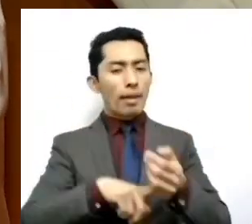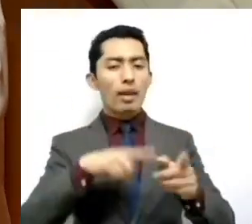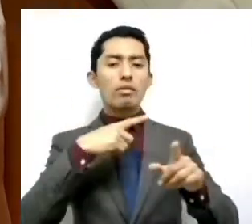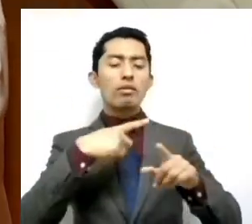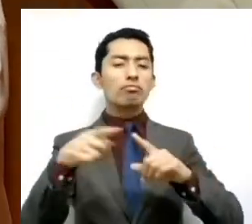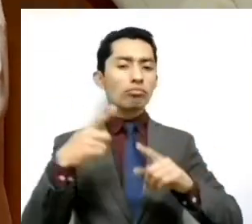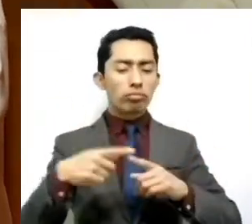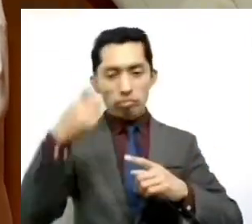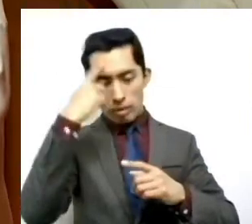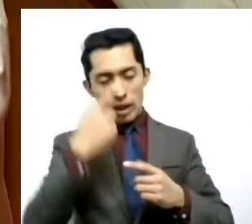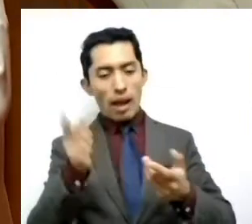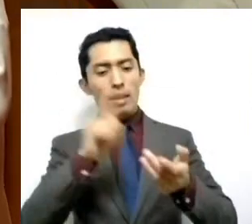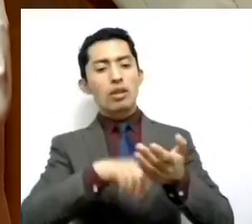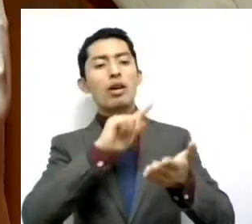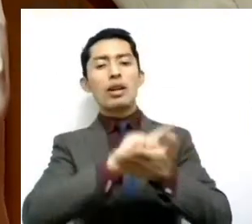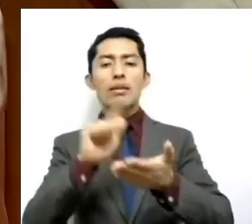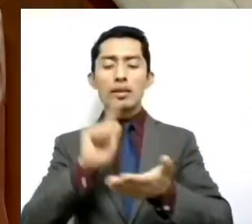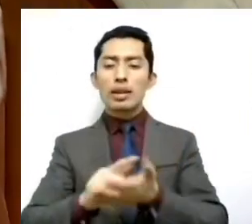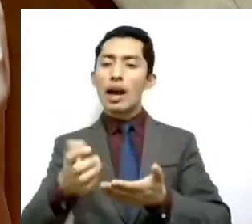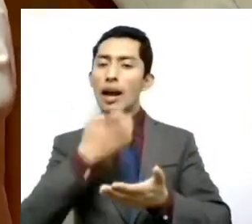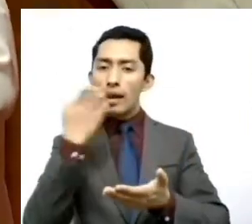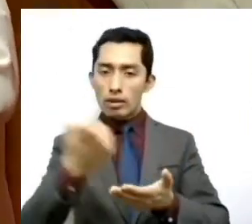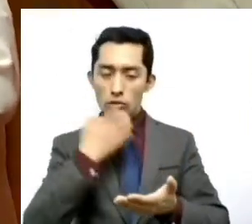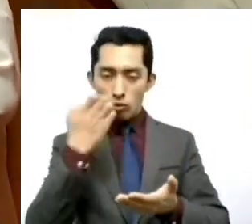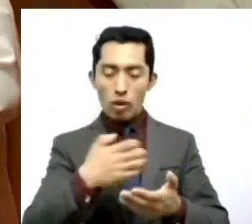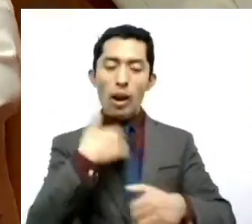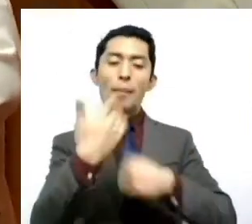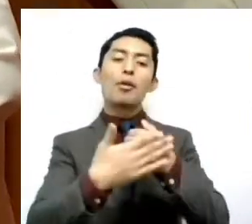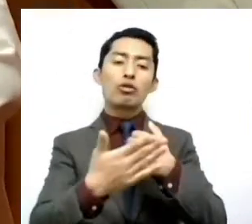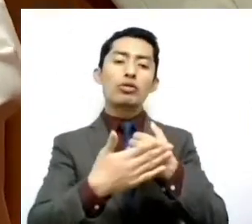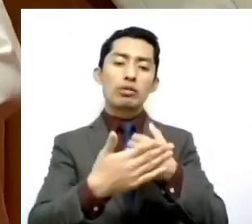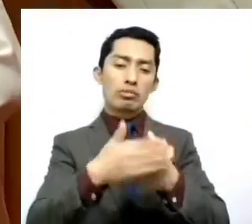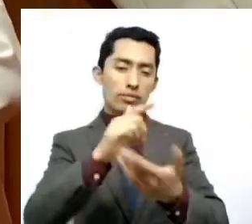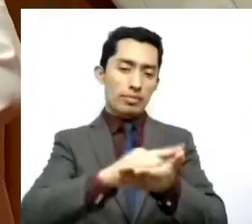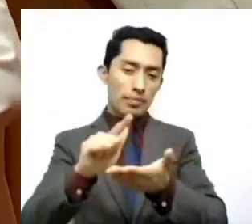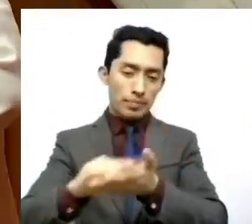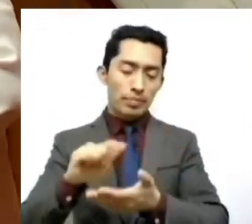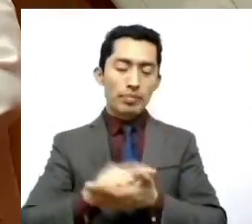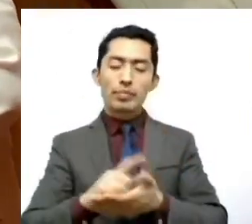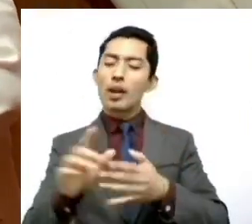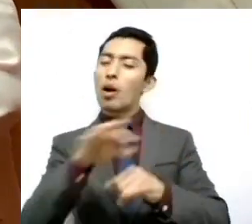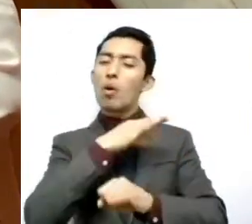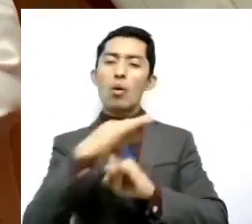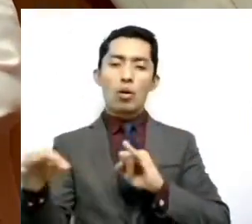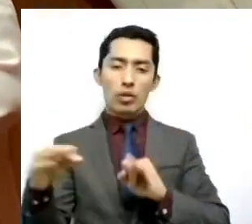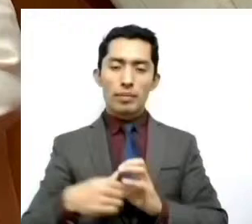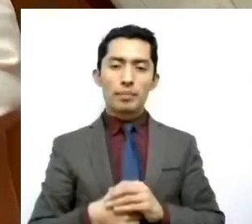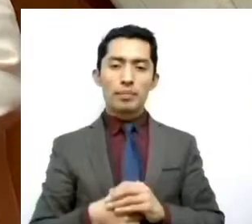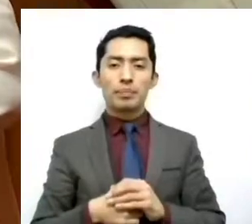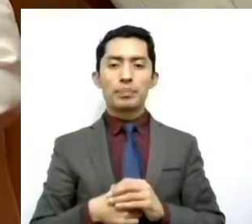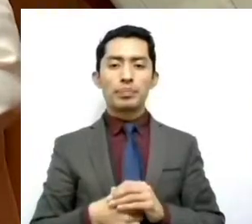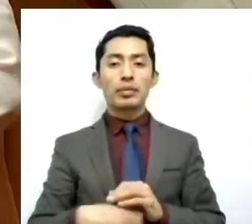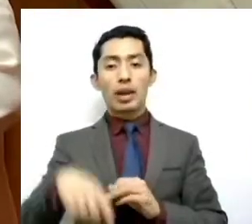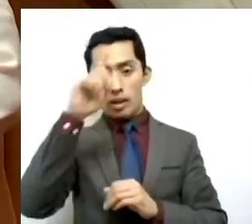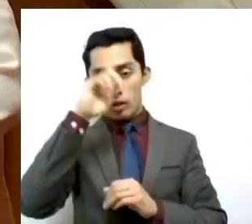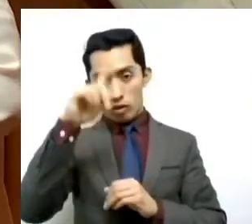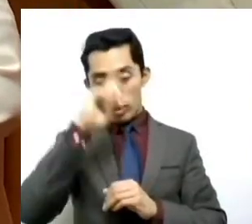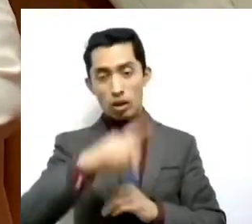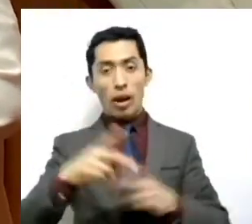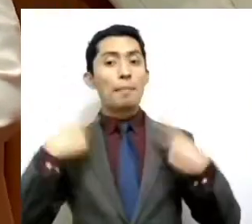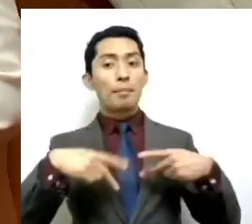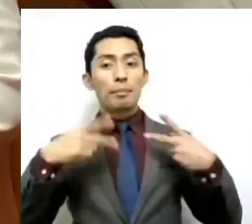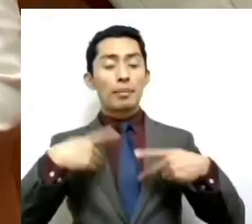limpieza que se llevará a cabo en las escuelas de los próximos días. Finalmente, recomendó a la población en